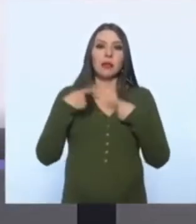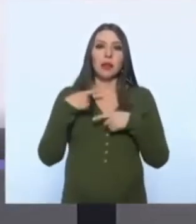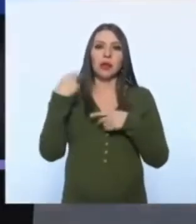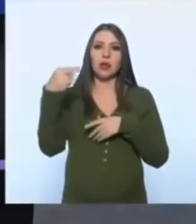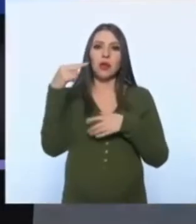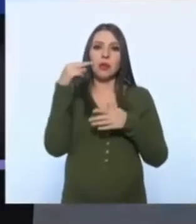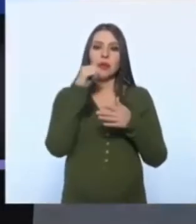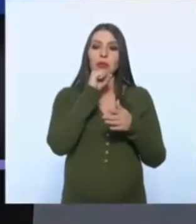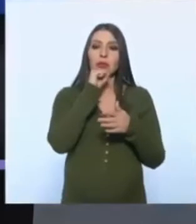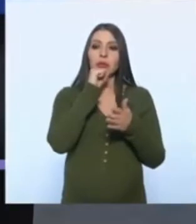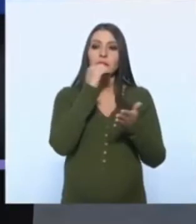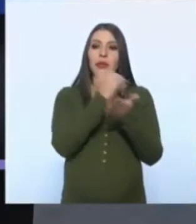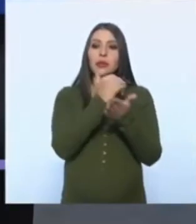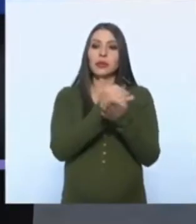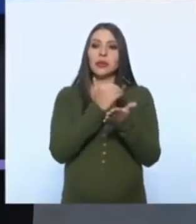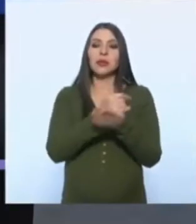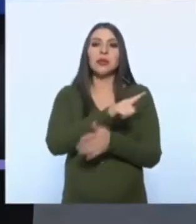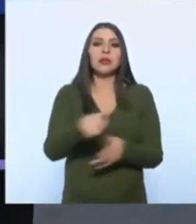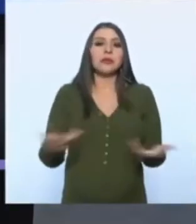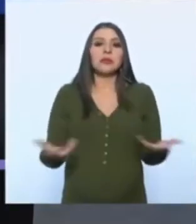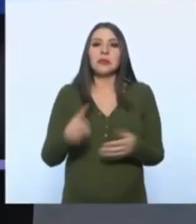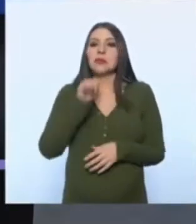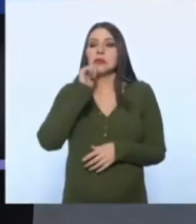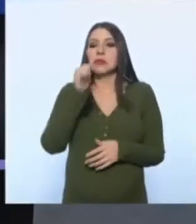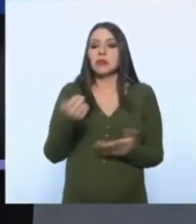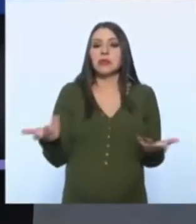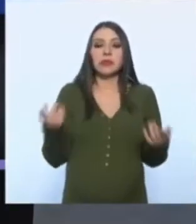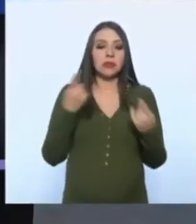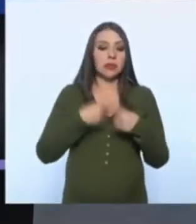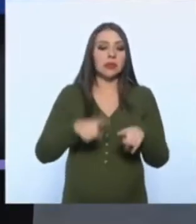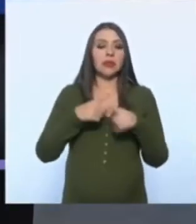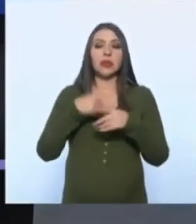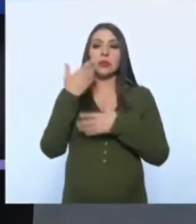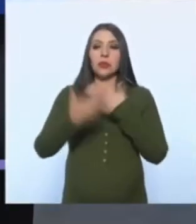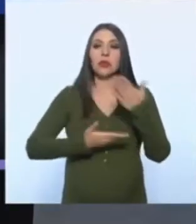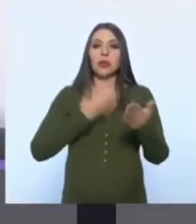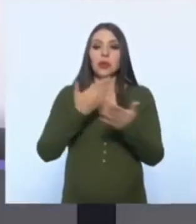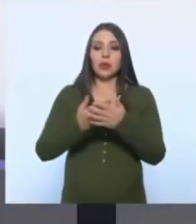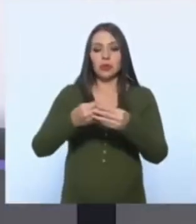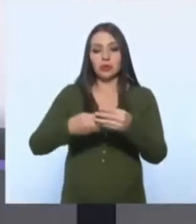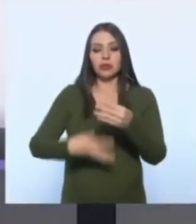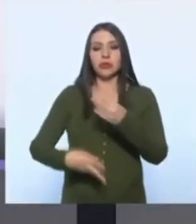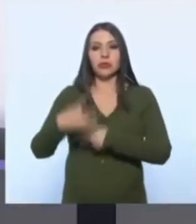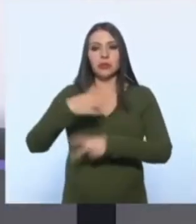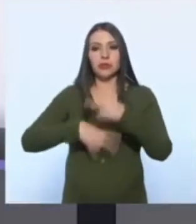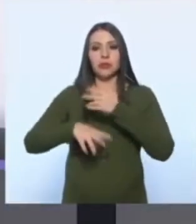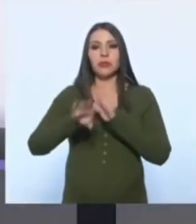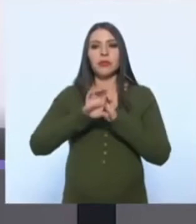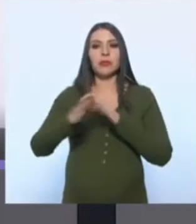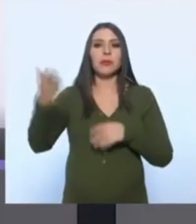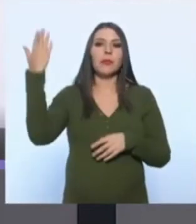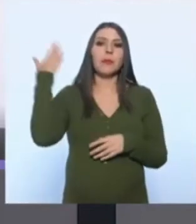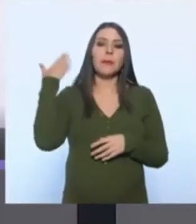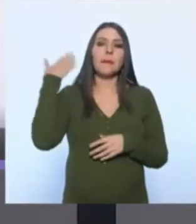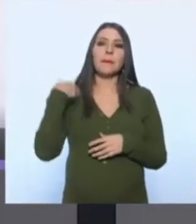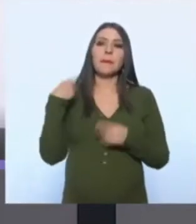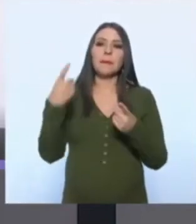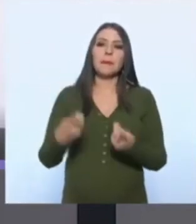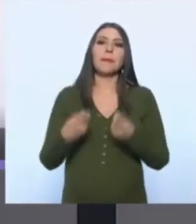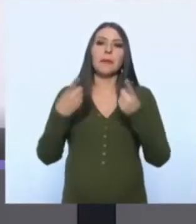hubiera salido, porque también hay muchas iniciativas que se van a desprender de esto. Por ejemplo, yo presenté una